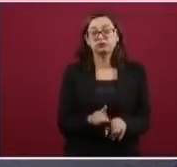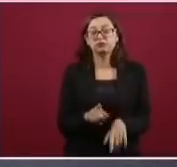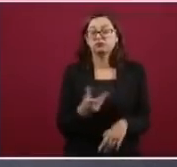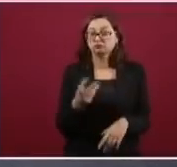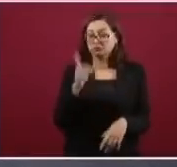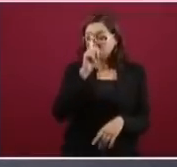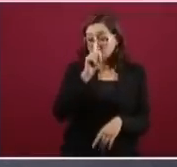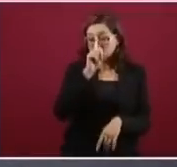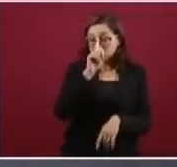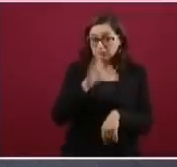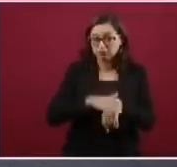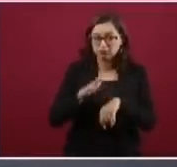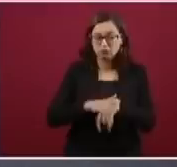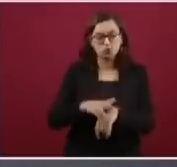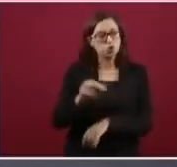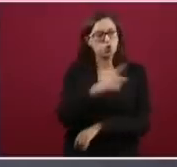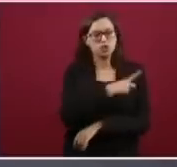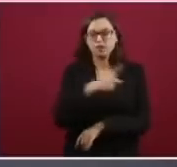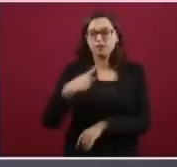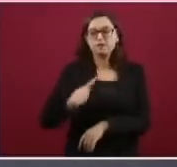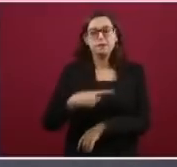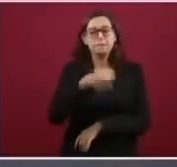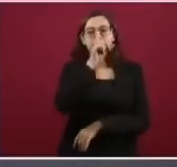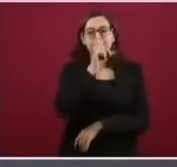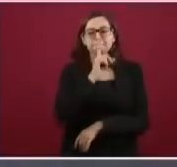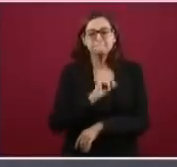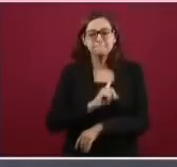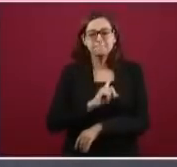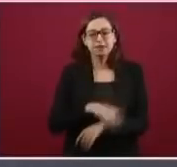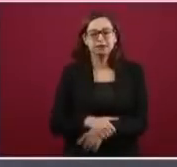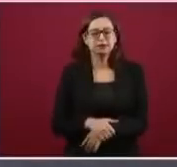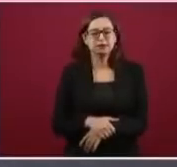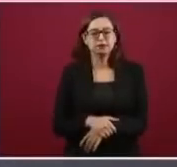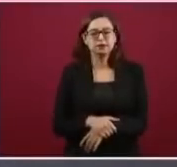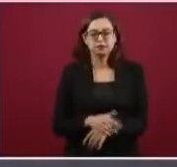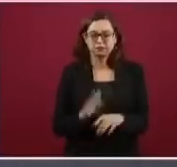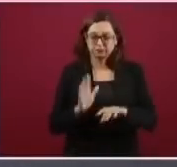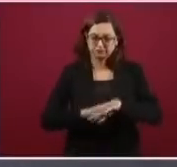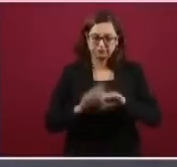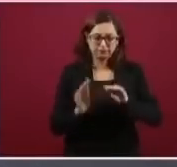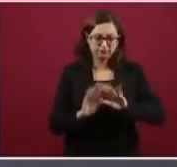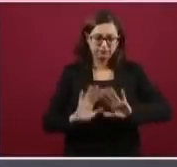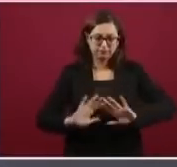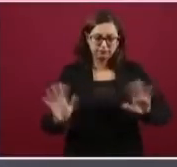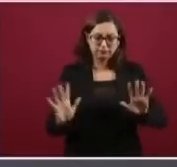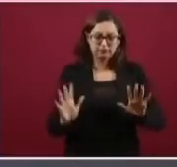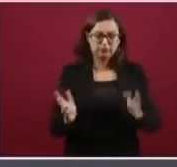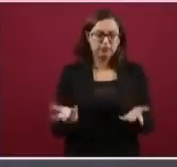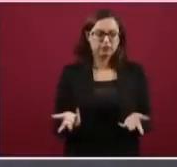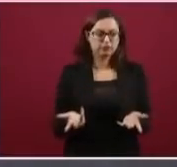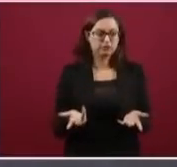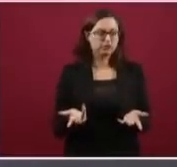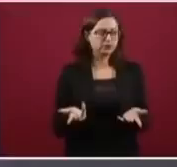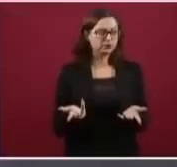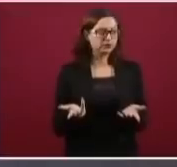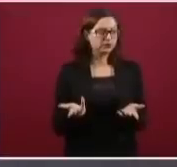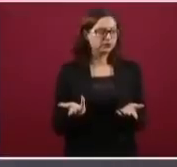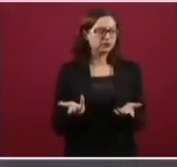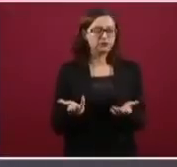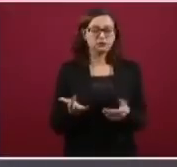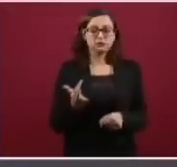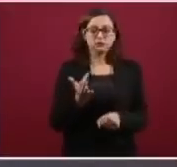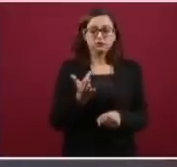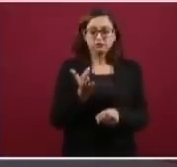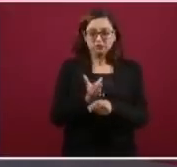mentir ya decir las cosas como son cómo están